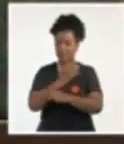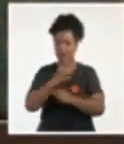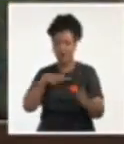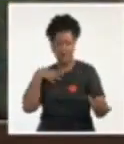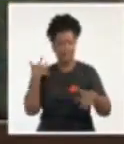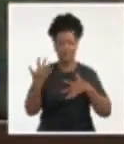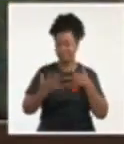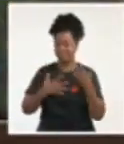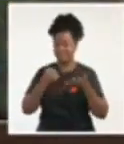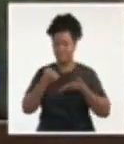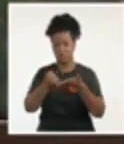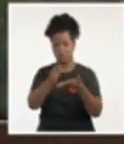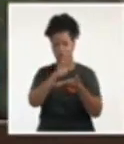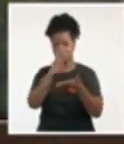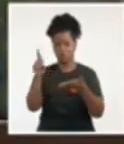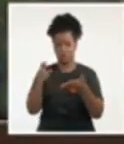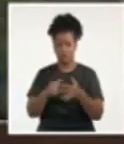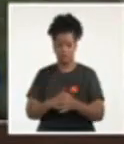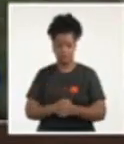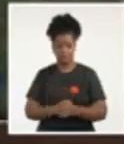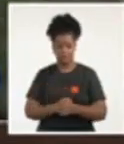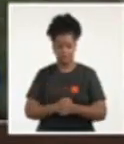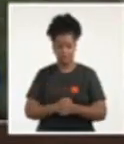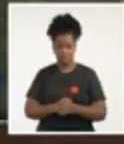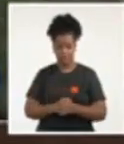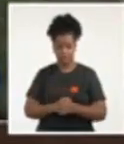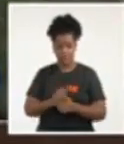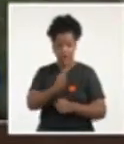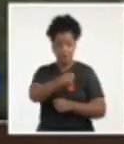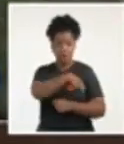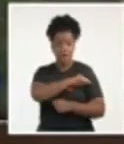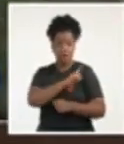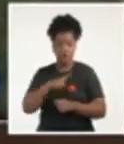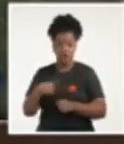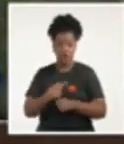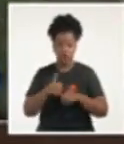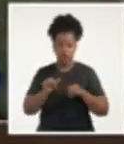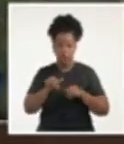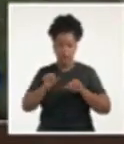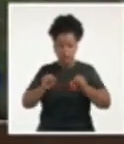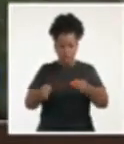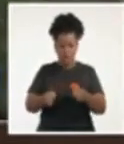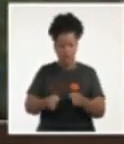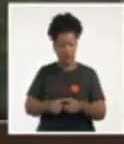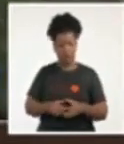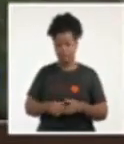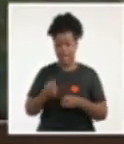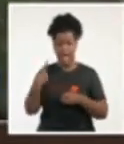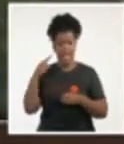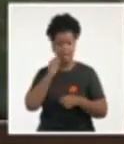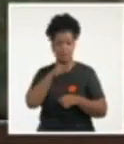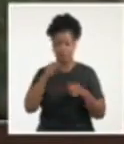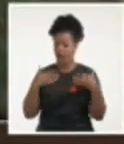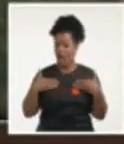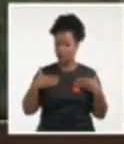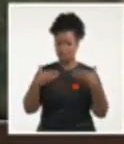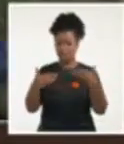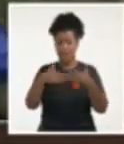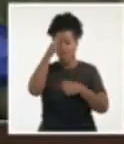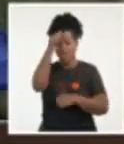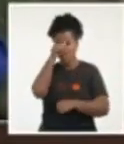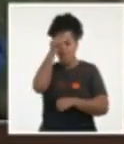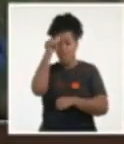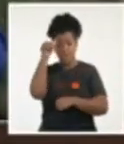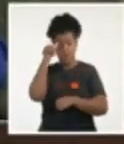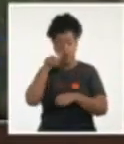No se puede lograr una respuesta obligada de la población como la que se logró ahí. La gente salieron espontáneamente, además era el domingo, que es el día